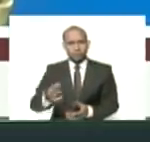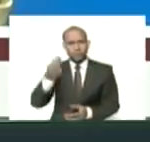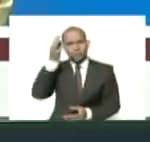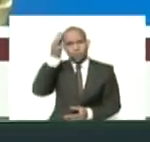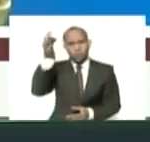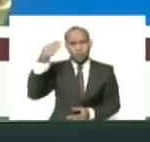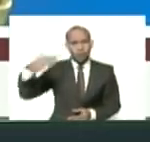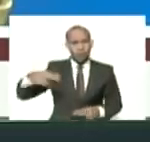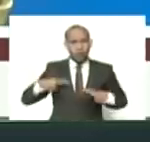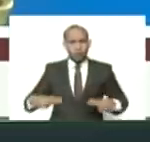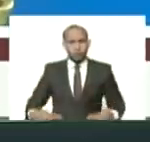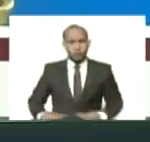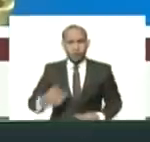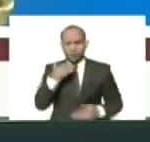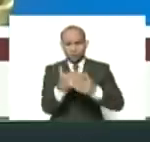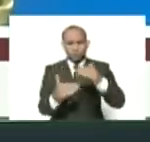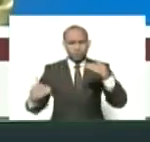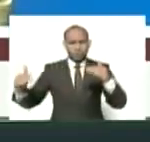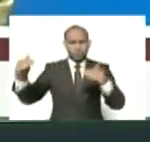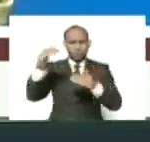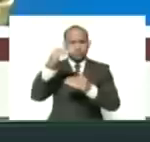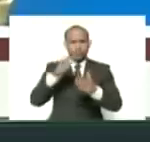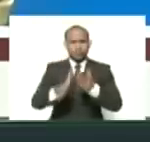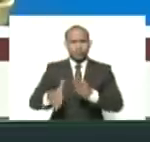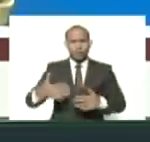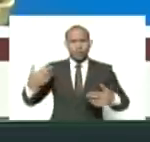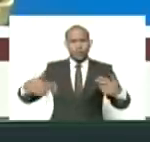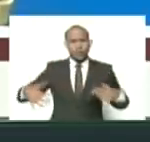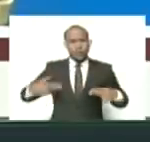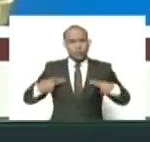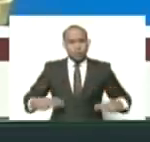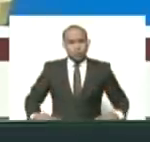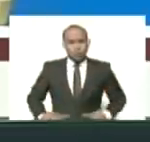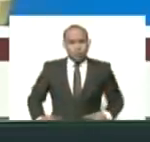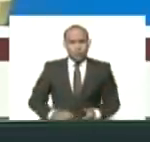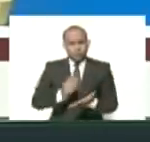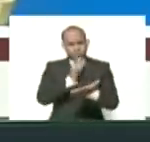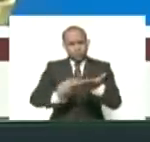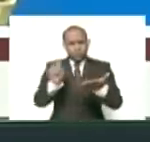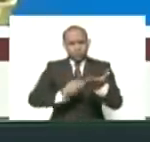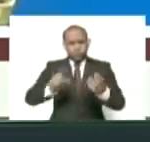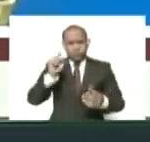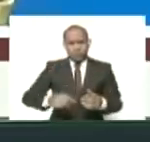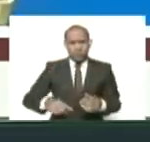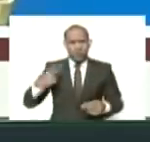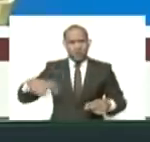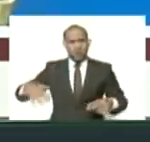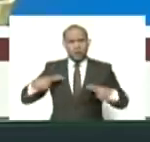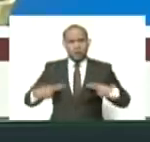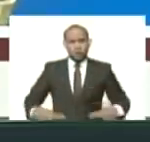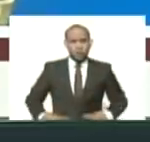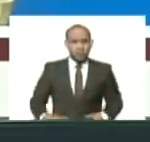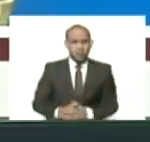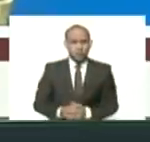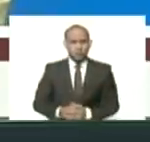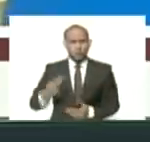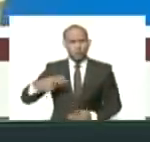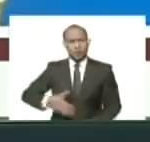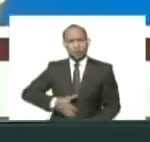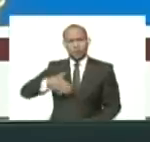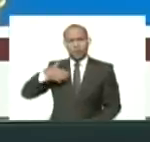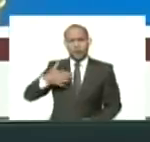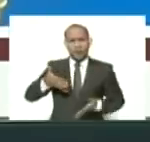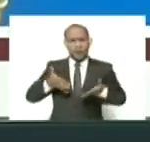Humanos, ante la Alta Comisionada de Derechos Humanos, ante los relatores de derechos humanos y de derechos en general